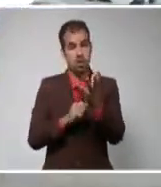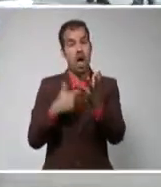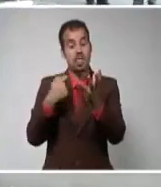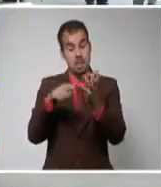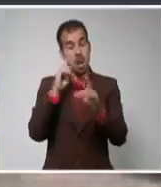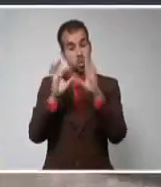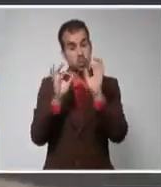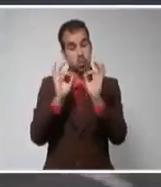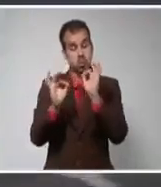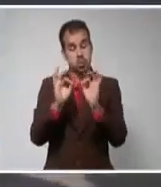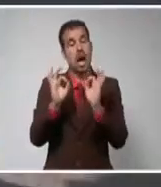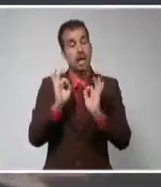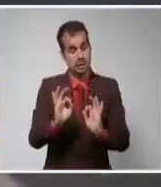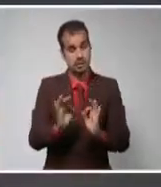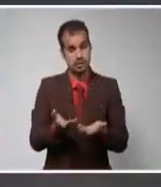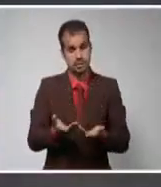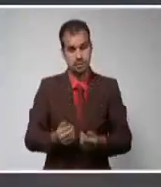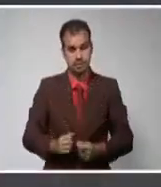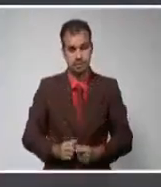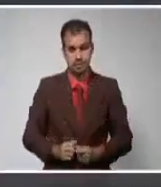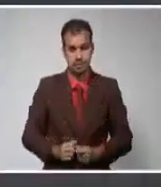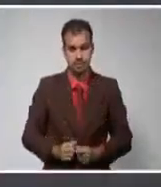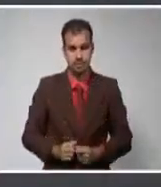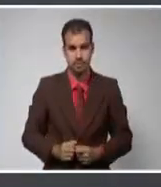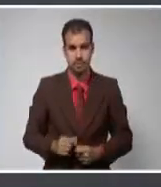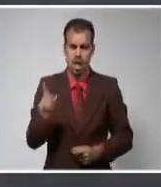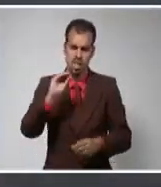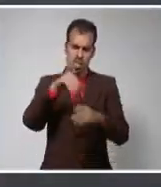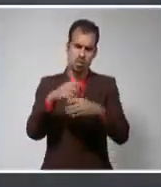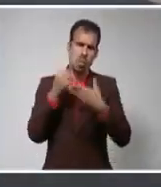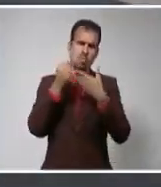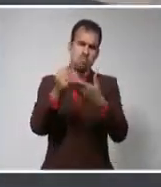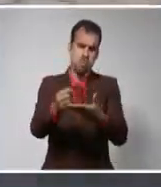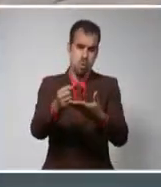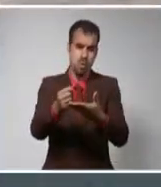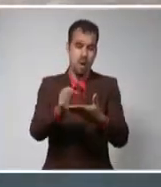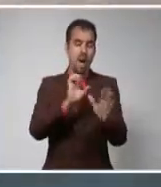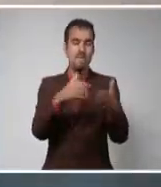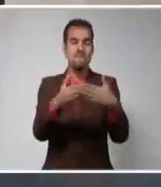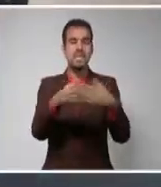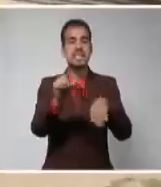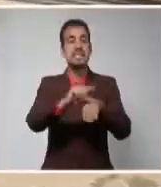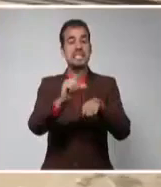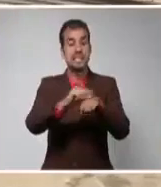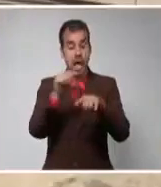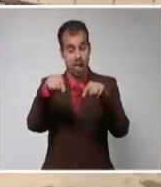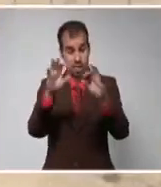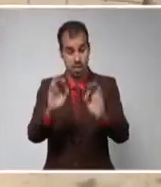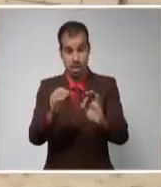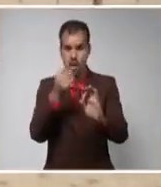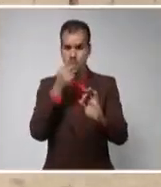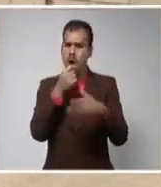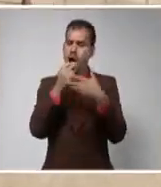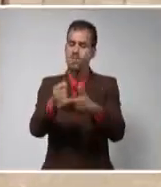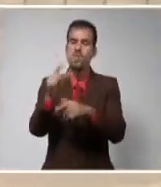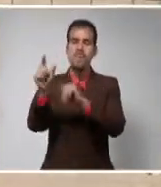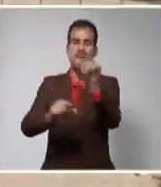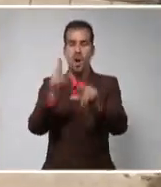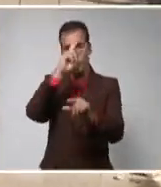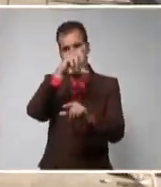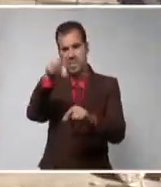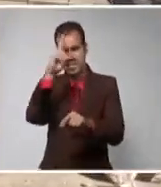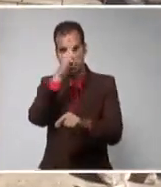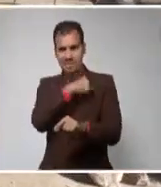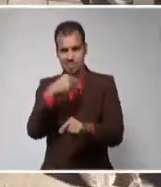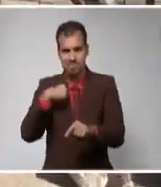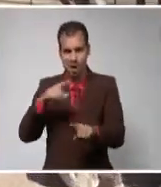protección en el servicio prestado. Forma parte del apoyo que brinda la agencia de taxis en la ciudad al personal de salud y los centros de aislamiento en el